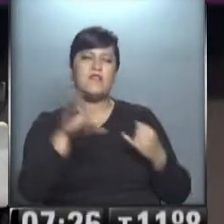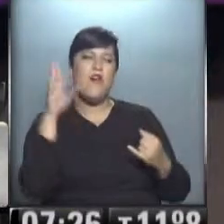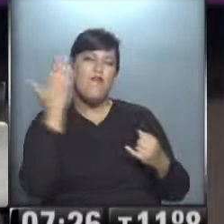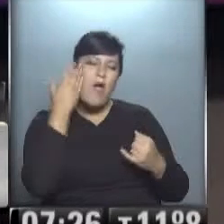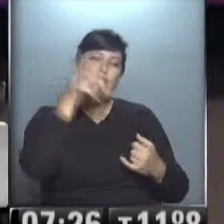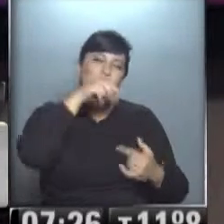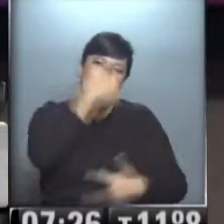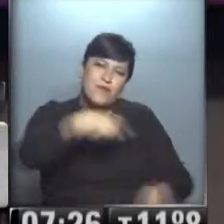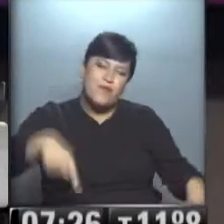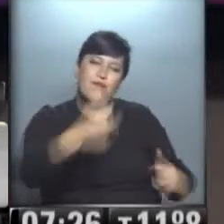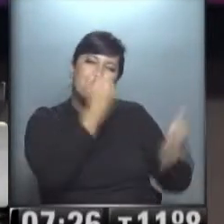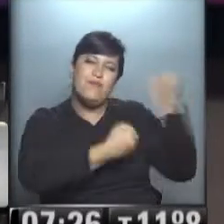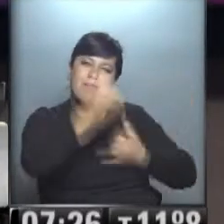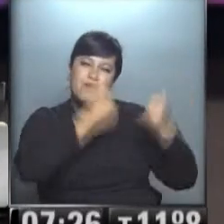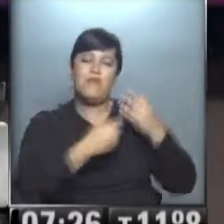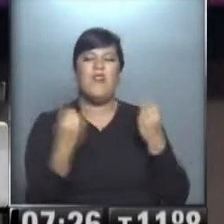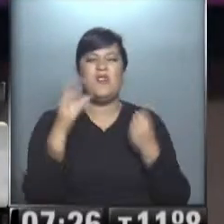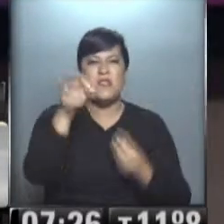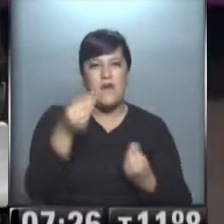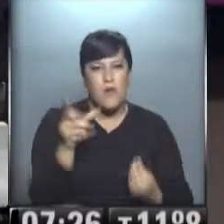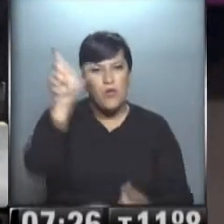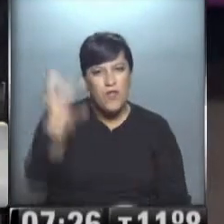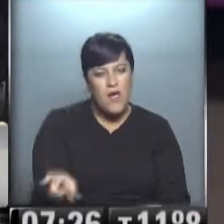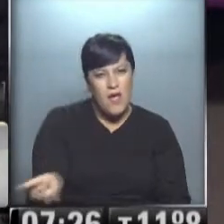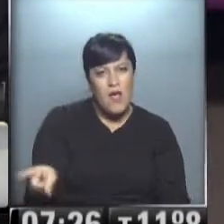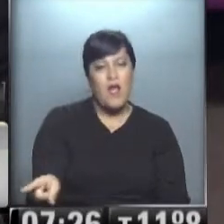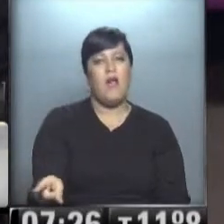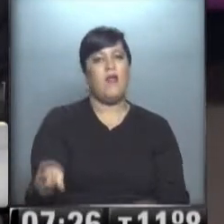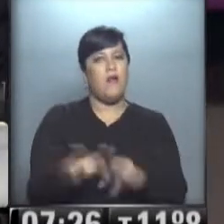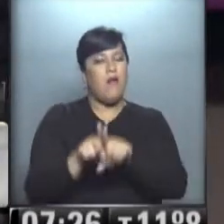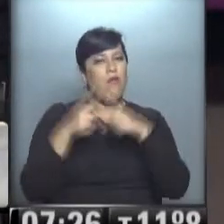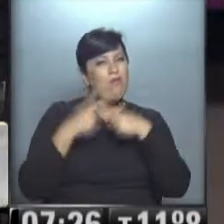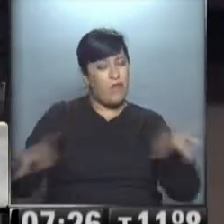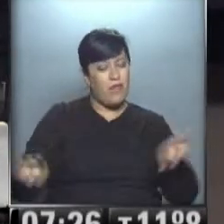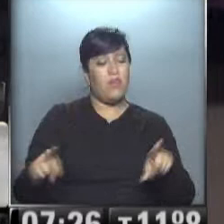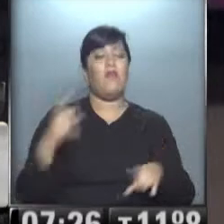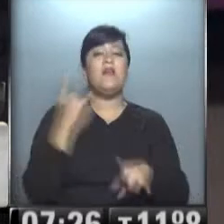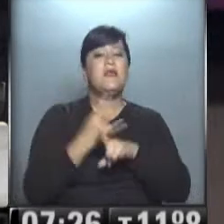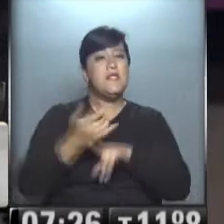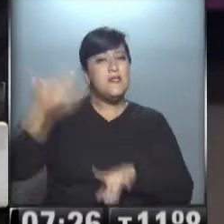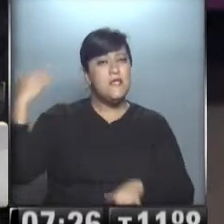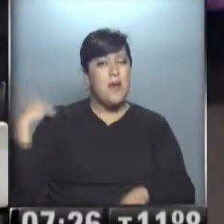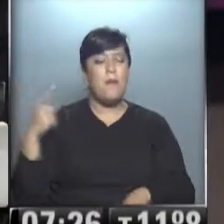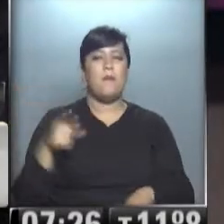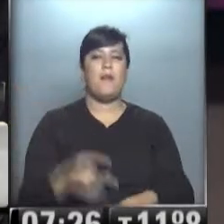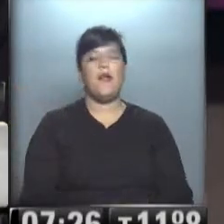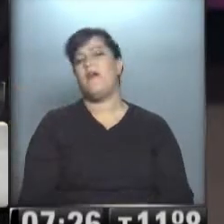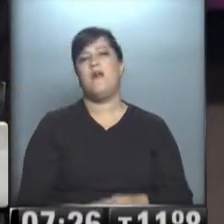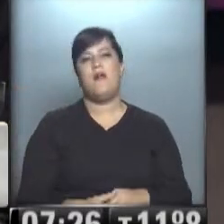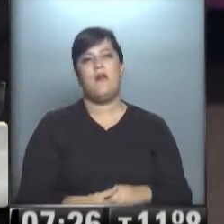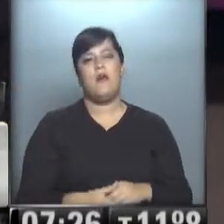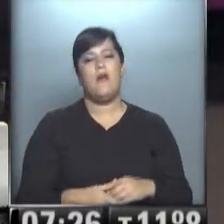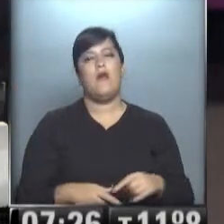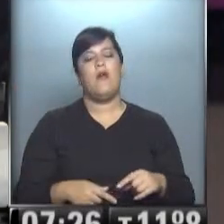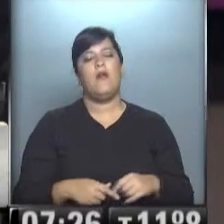surgiendo de información un caso diferente no porque casi siempre se espera en la